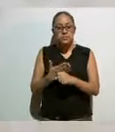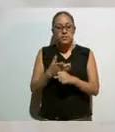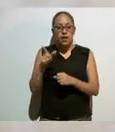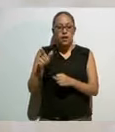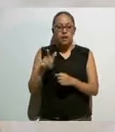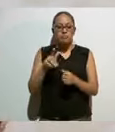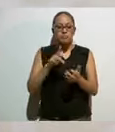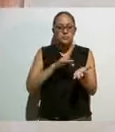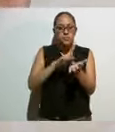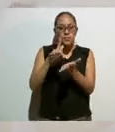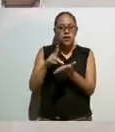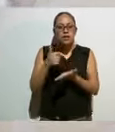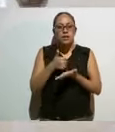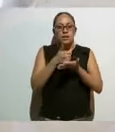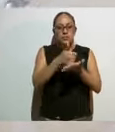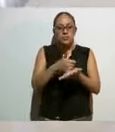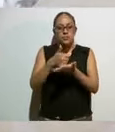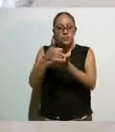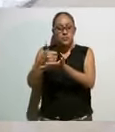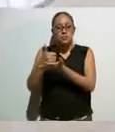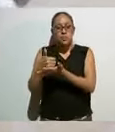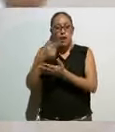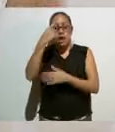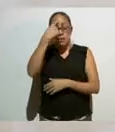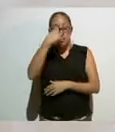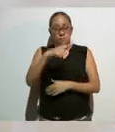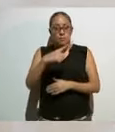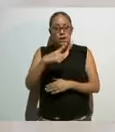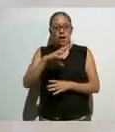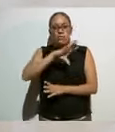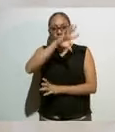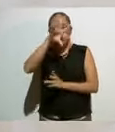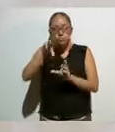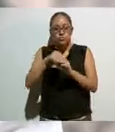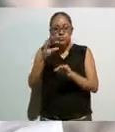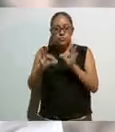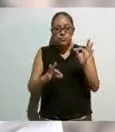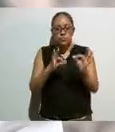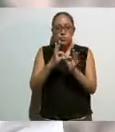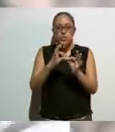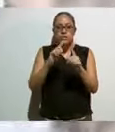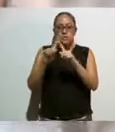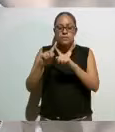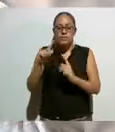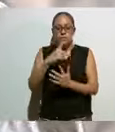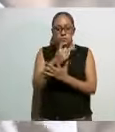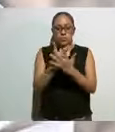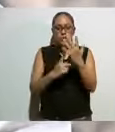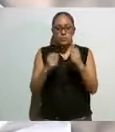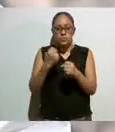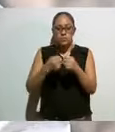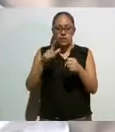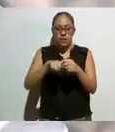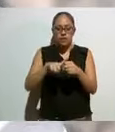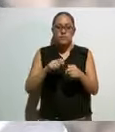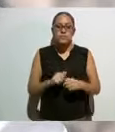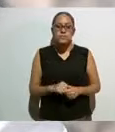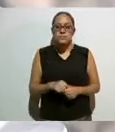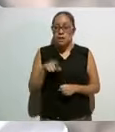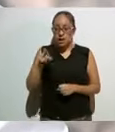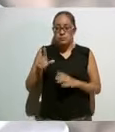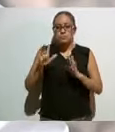que se aplicaran todos los programas sociales. Y él